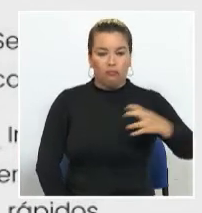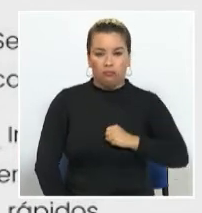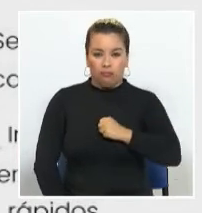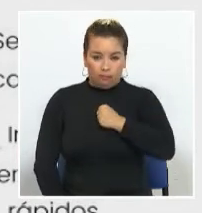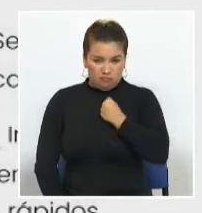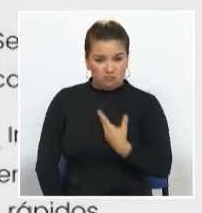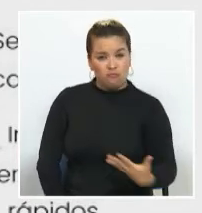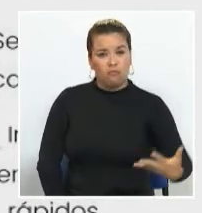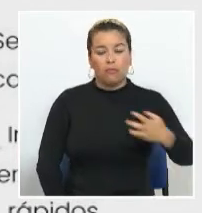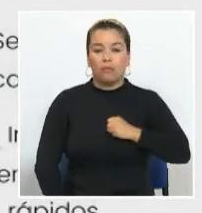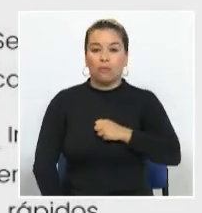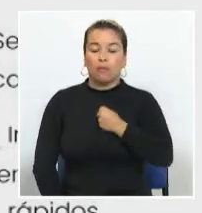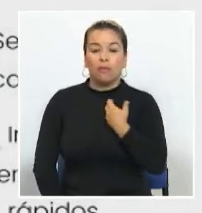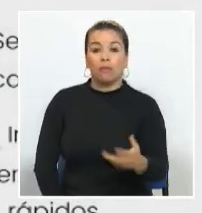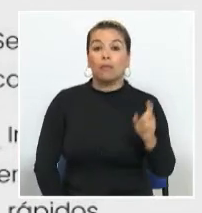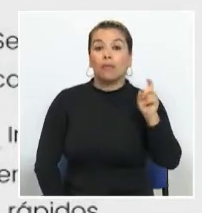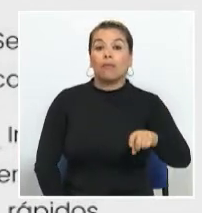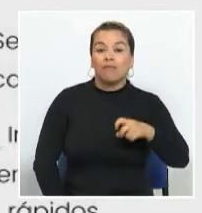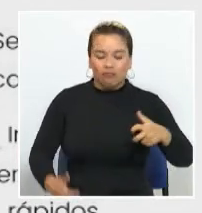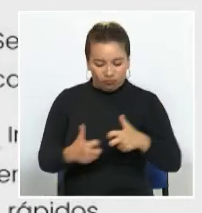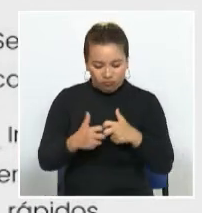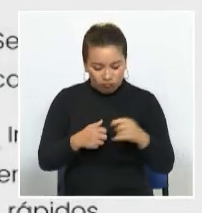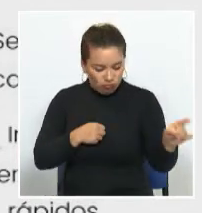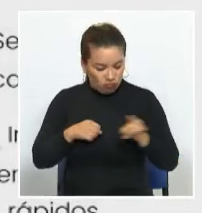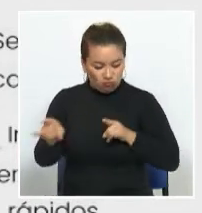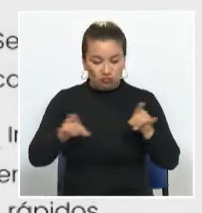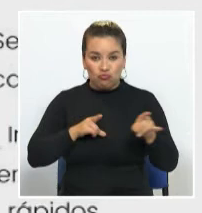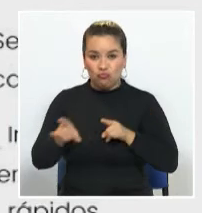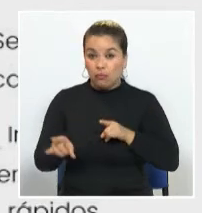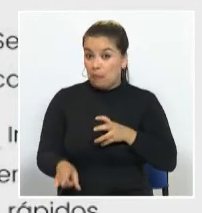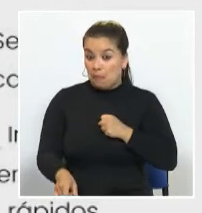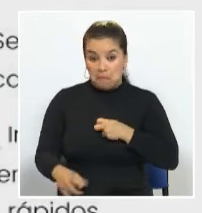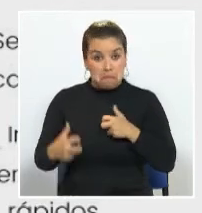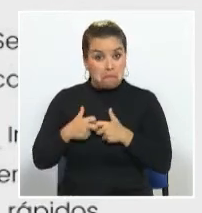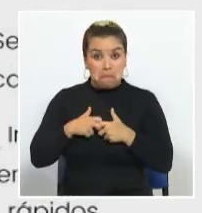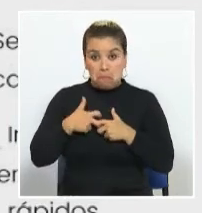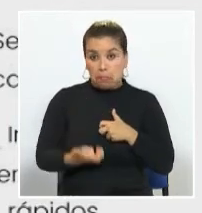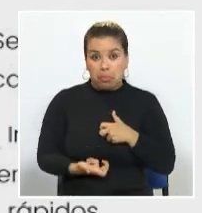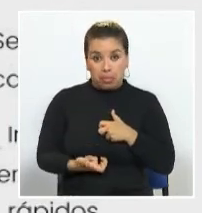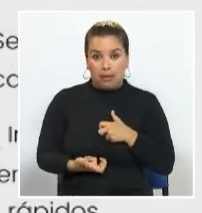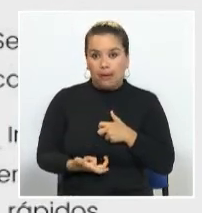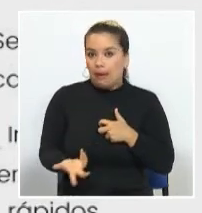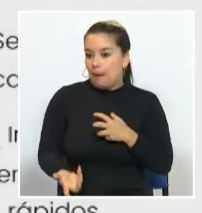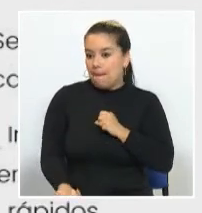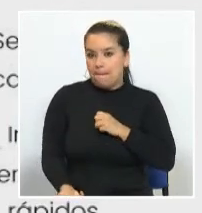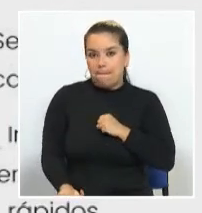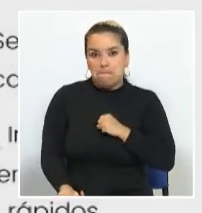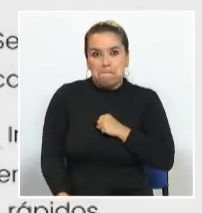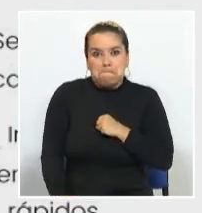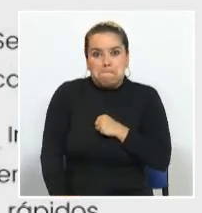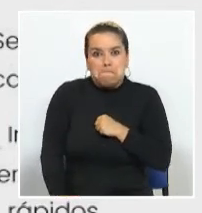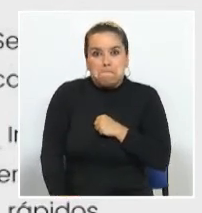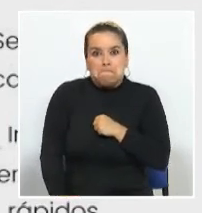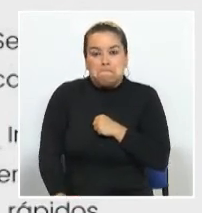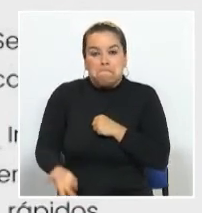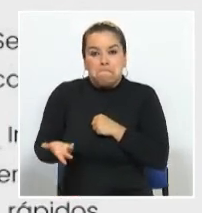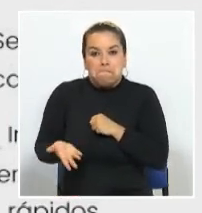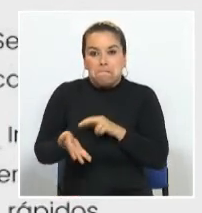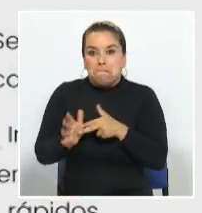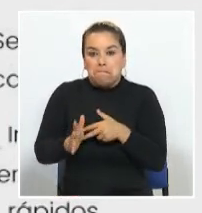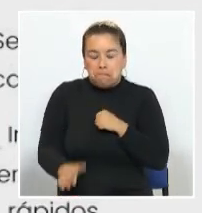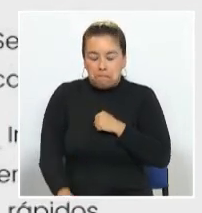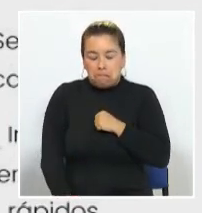necesita de un estímulo eléctrico. Cuando no tenemos ese estímulo eléctrico, el corazón está parado y estamos ante un paro